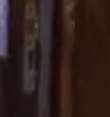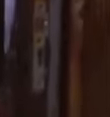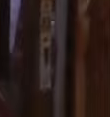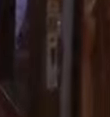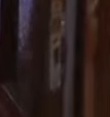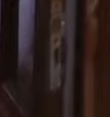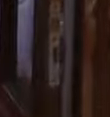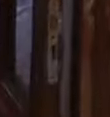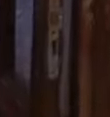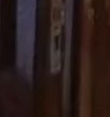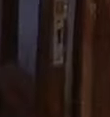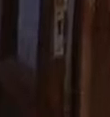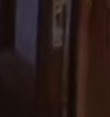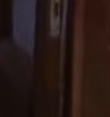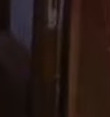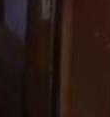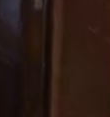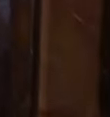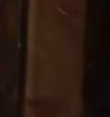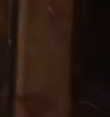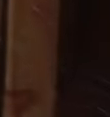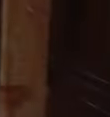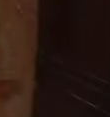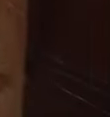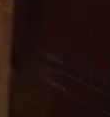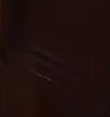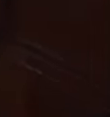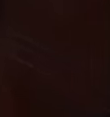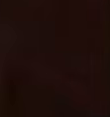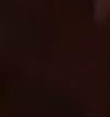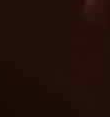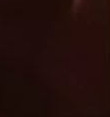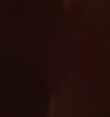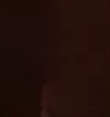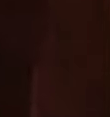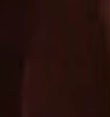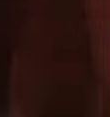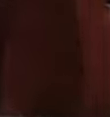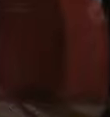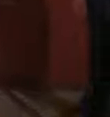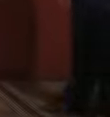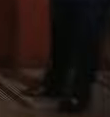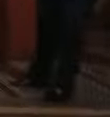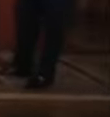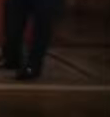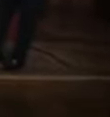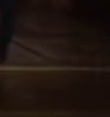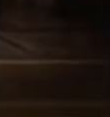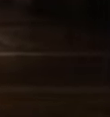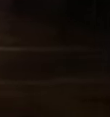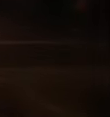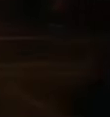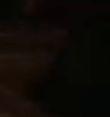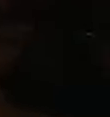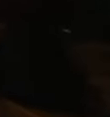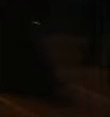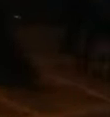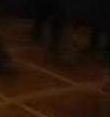El presidente de la Nación, doctor Alberto Fernández, junto a